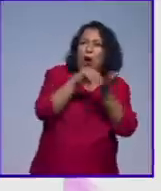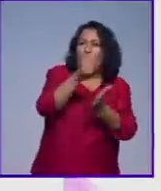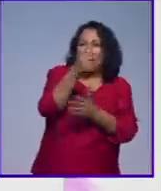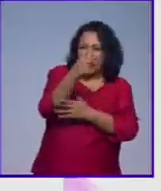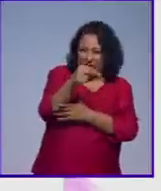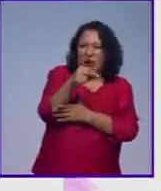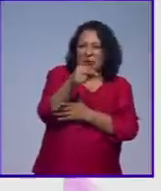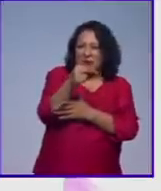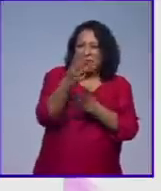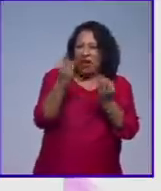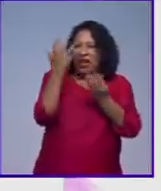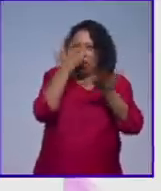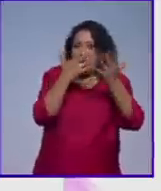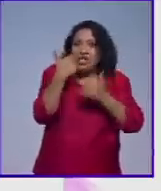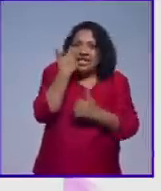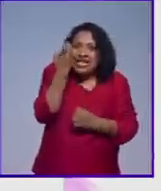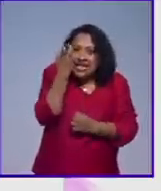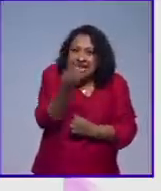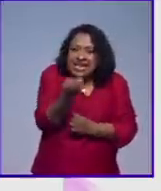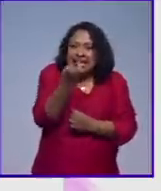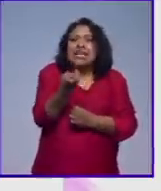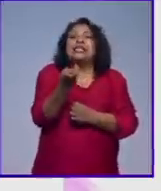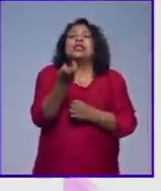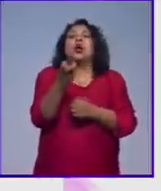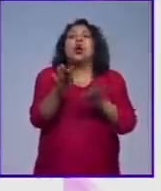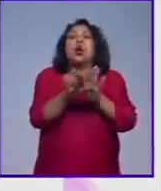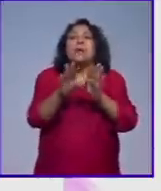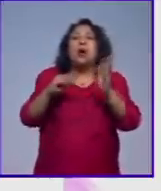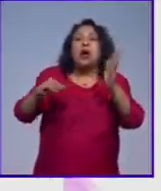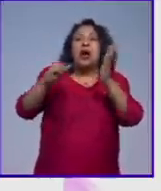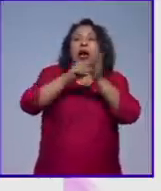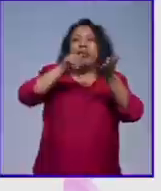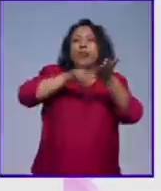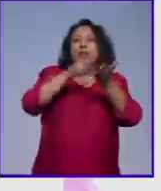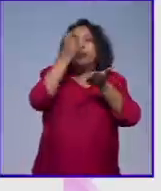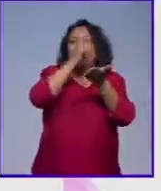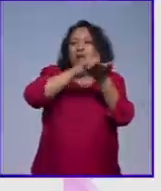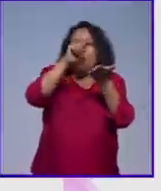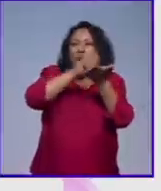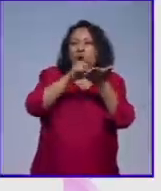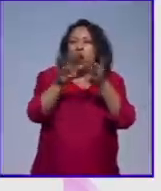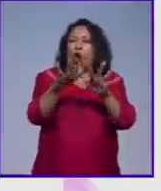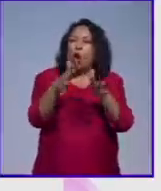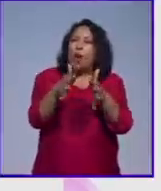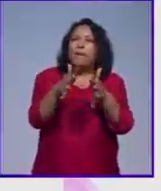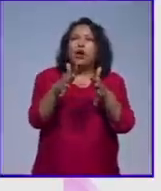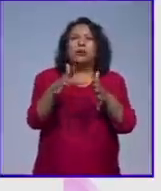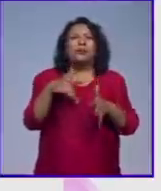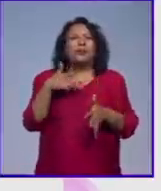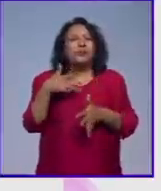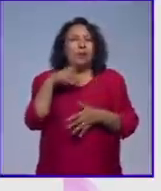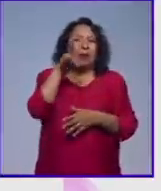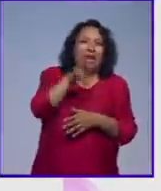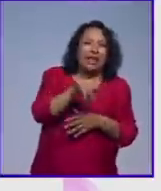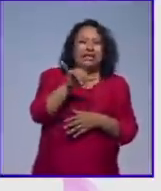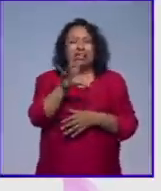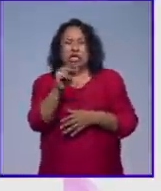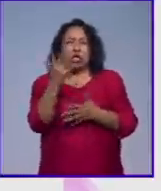nombre. Entonces yo quería eso, yo quería impregnar la novela de algo medio insustancial, una aura, una